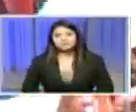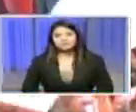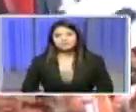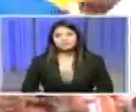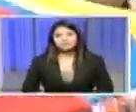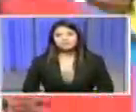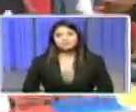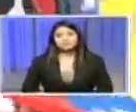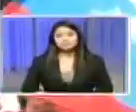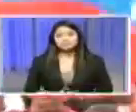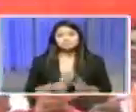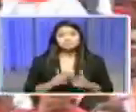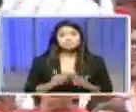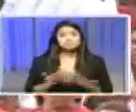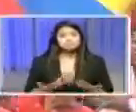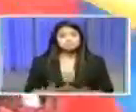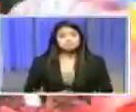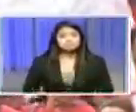Así que